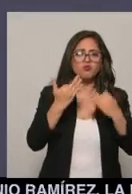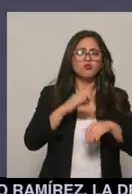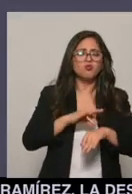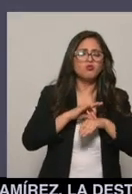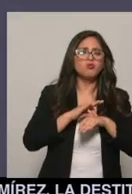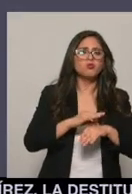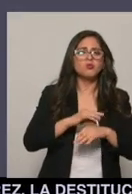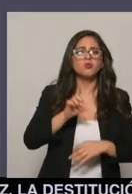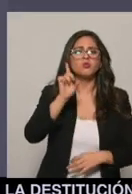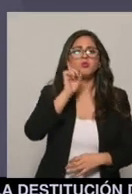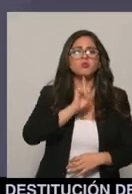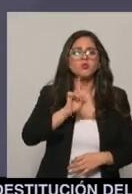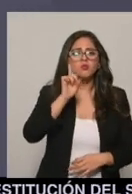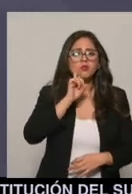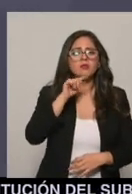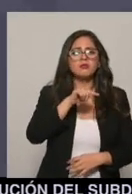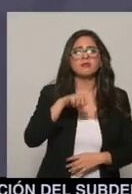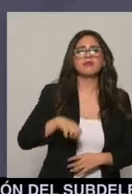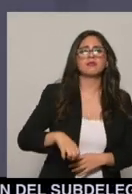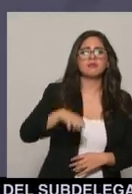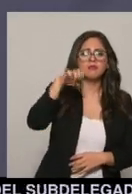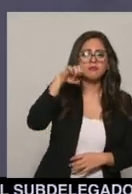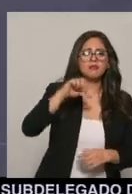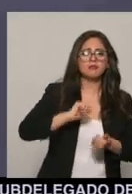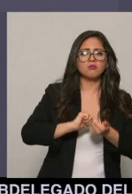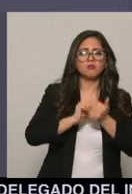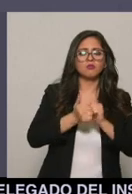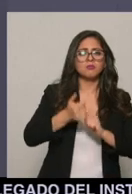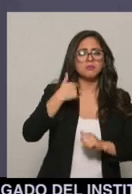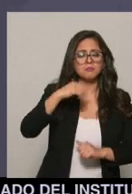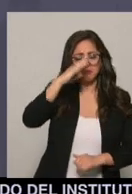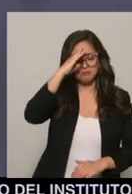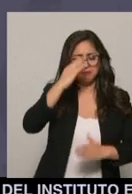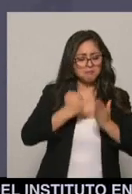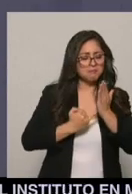presenta una mujer a esa edad para que la conduzca al suicidio?